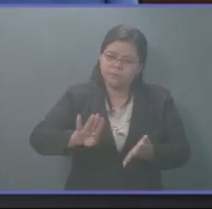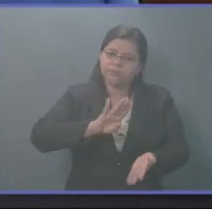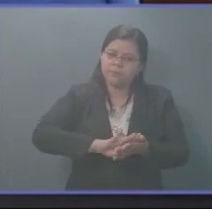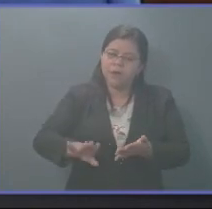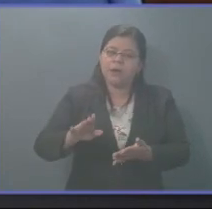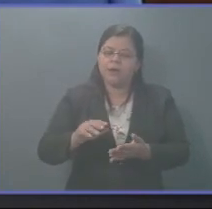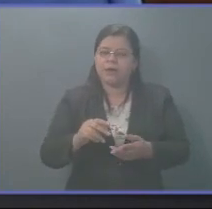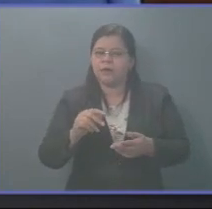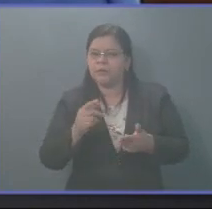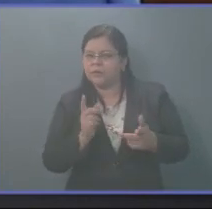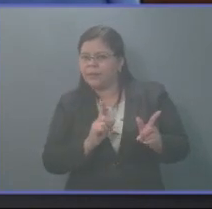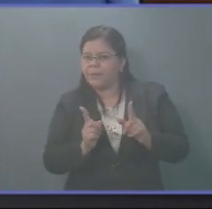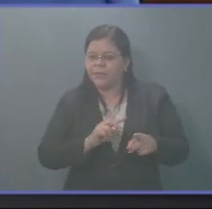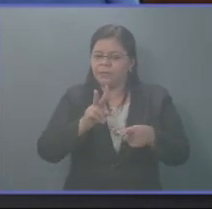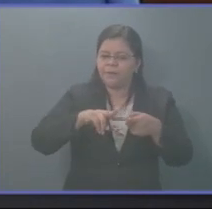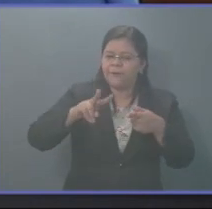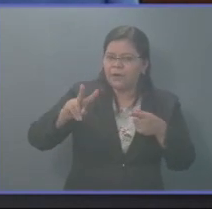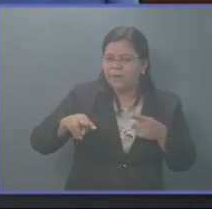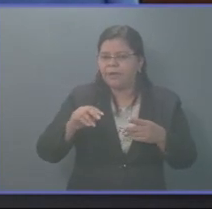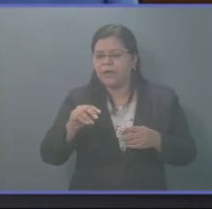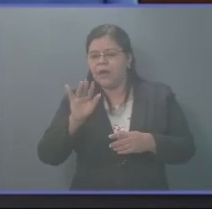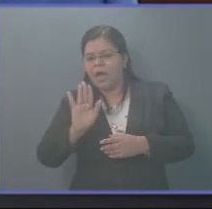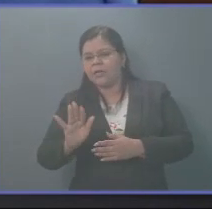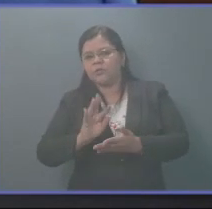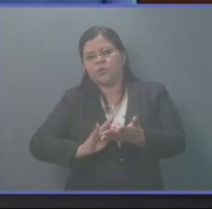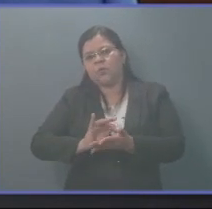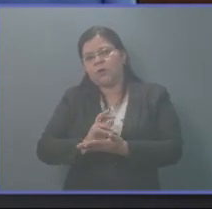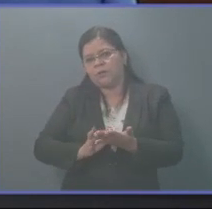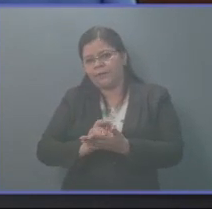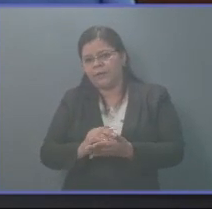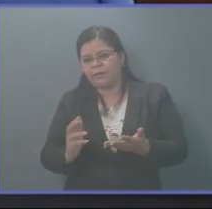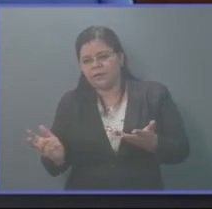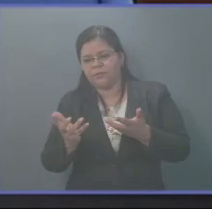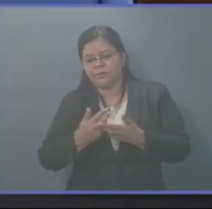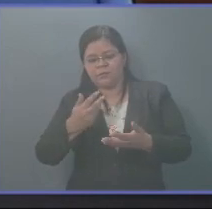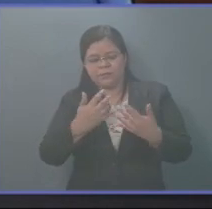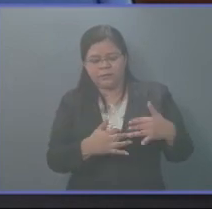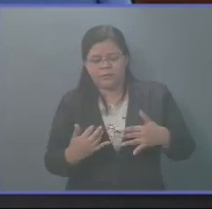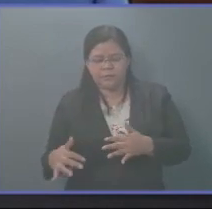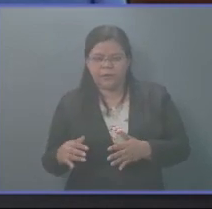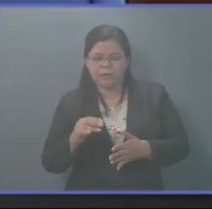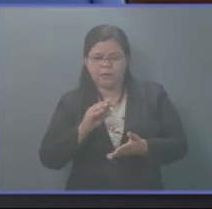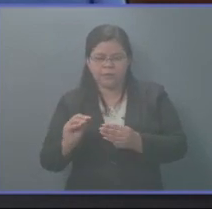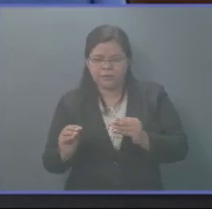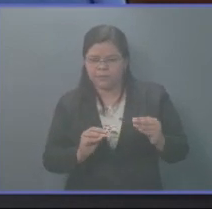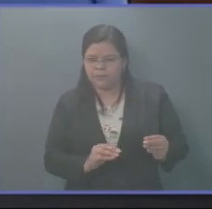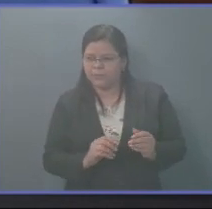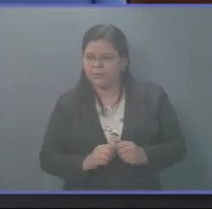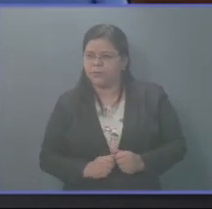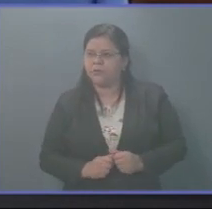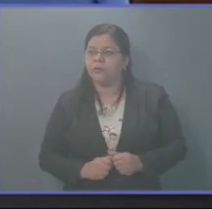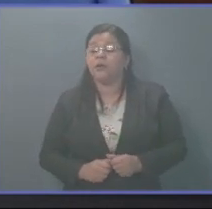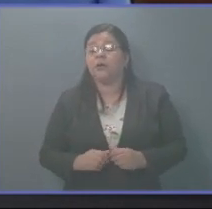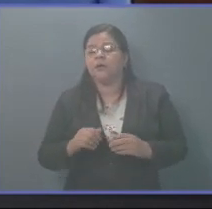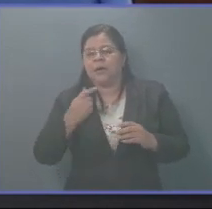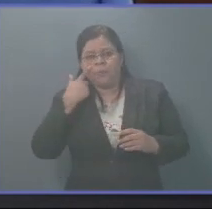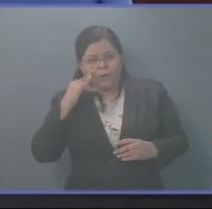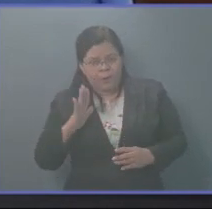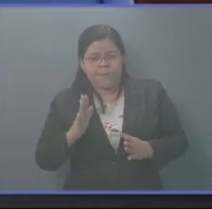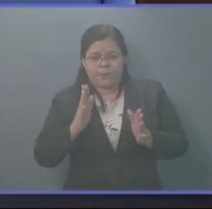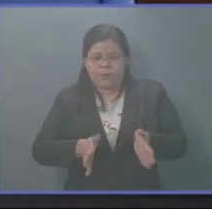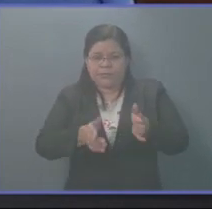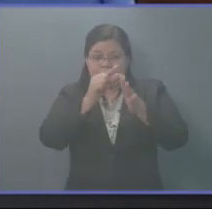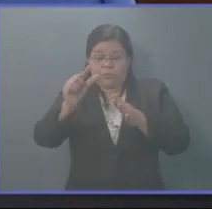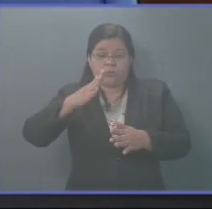aplicarán de acuerdo al capital contable conforme a la siguiente tabla, tabla de aplicación de impuestos municipales. Si el capital contable